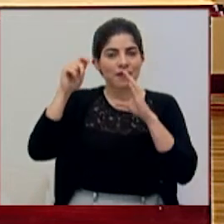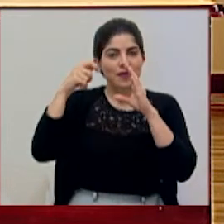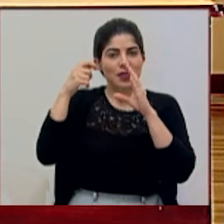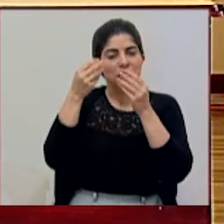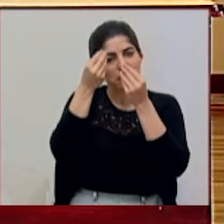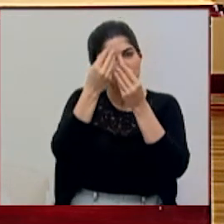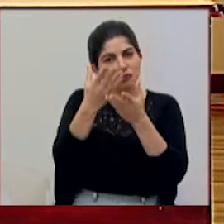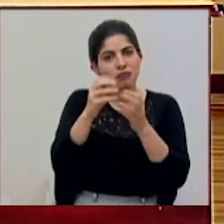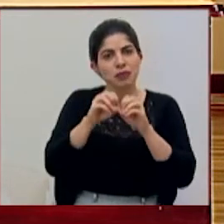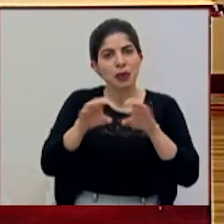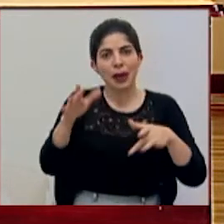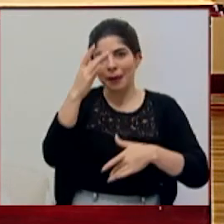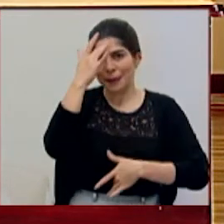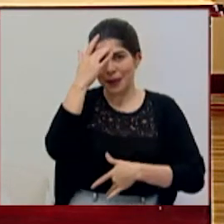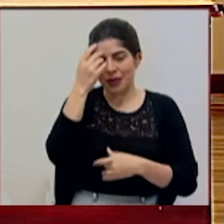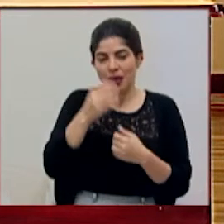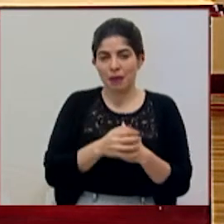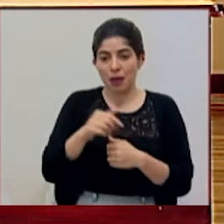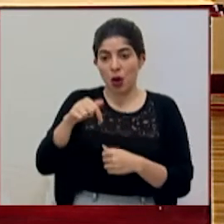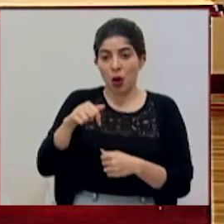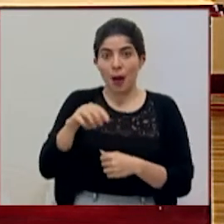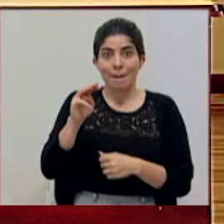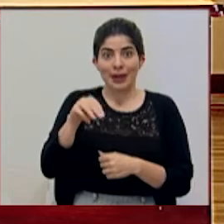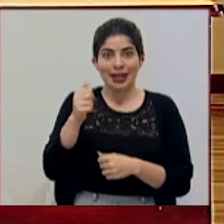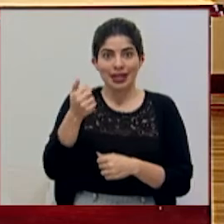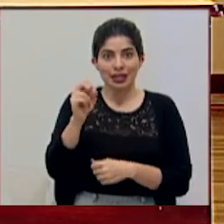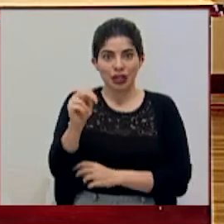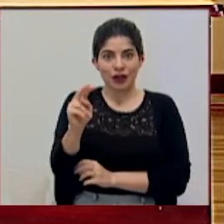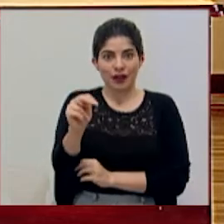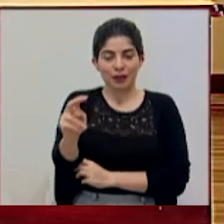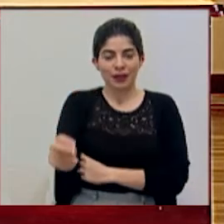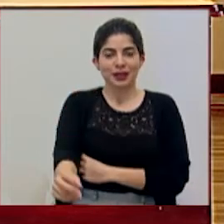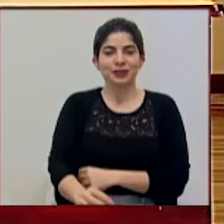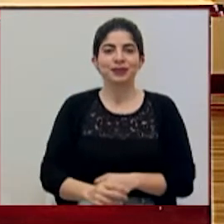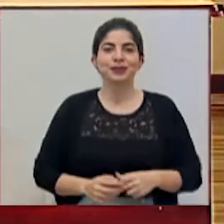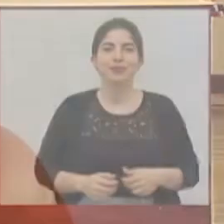reporte epidemiológico para este martes 10 de noviembre.